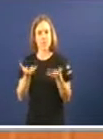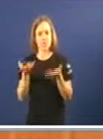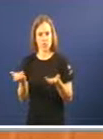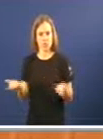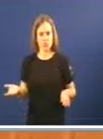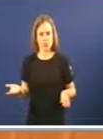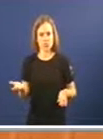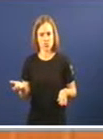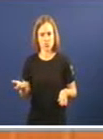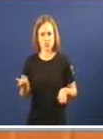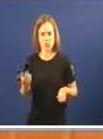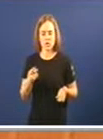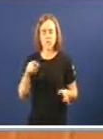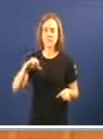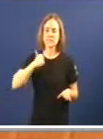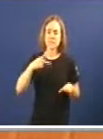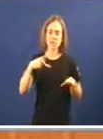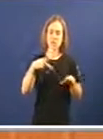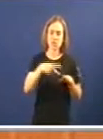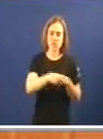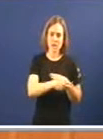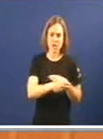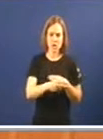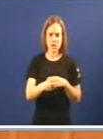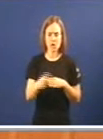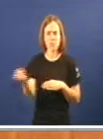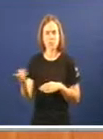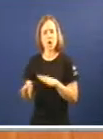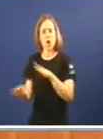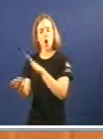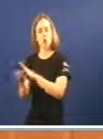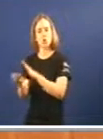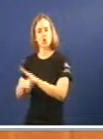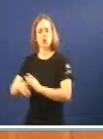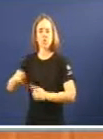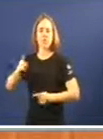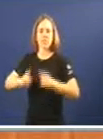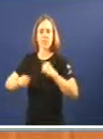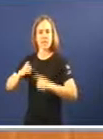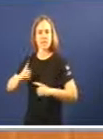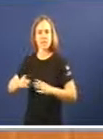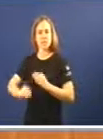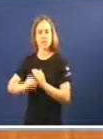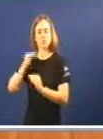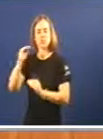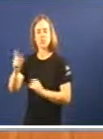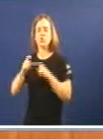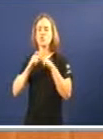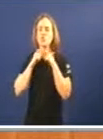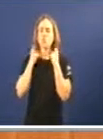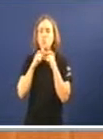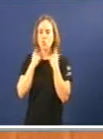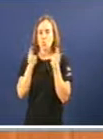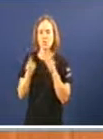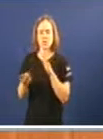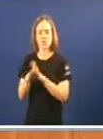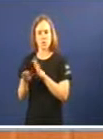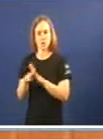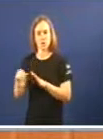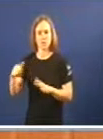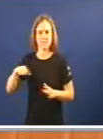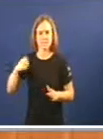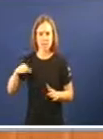recortaba sanitarias y sanitarios se mantengan todos los altos cargos se mantilla oscuras católicos por ejemplo en la sanidad se